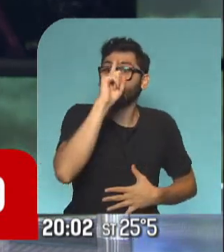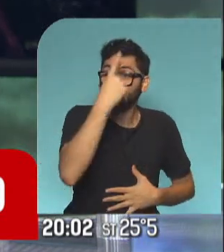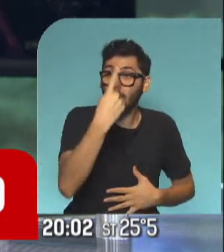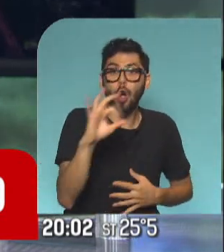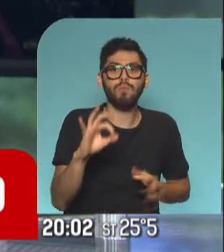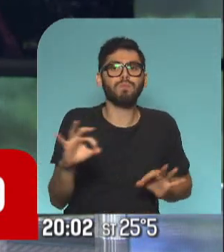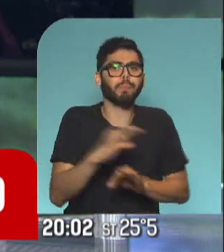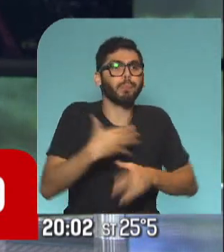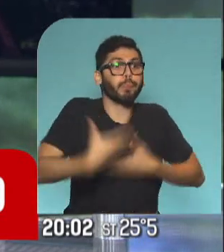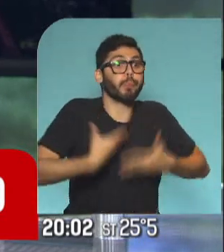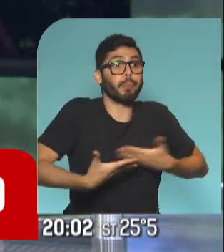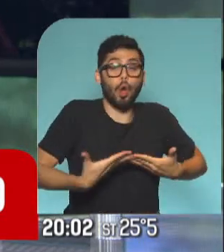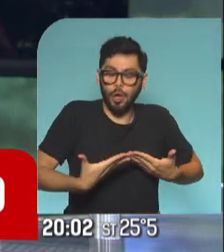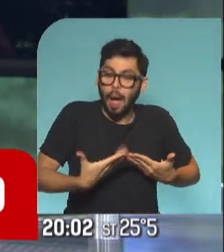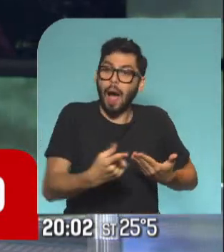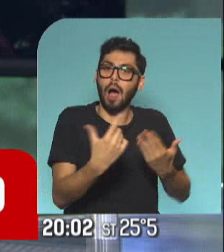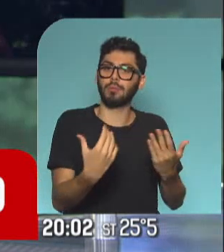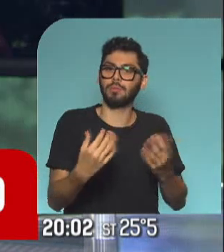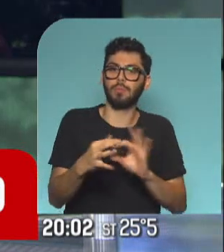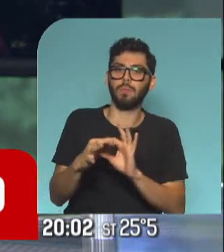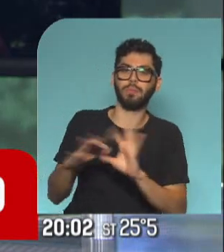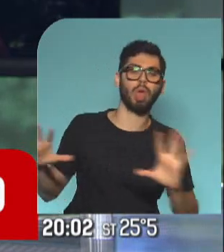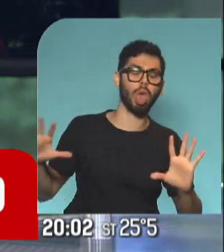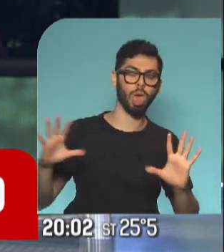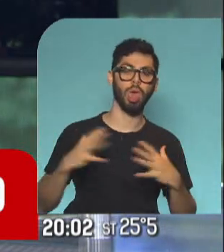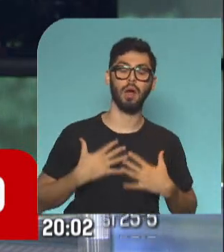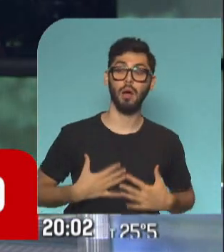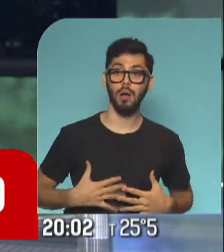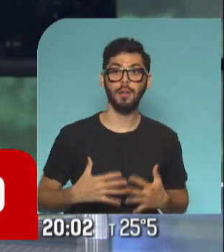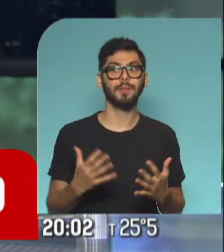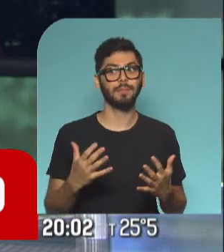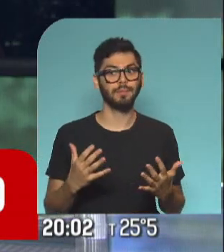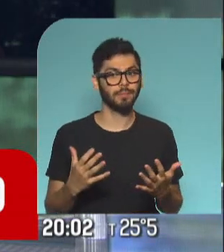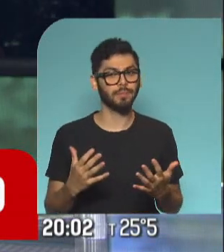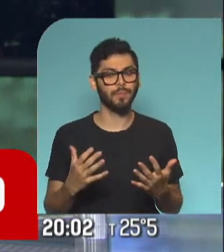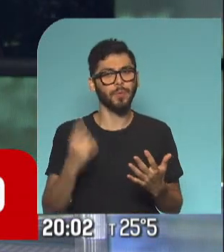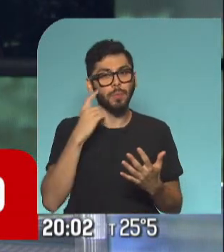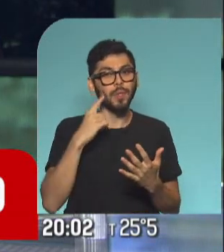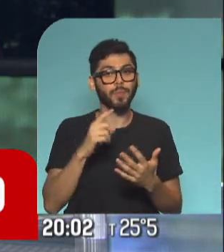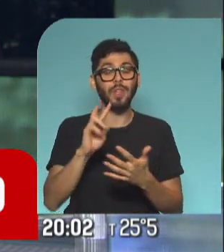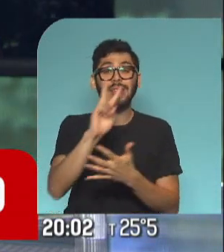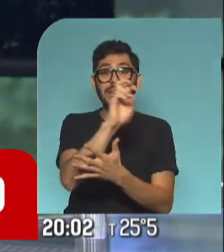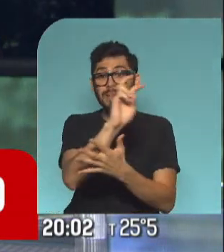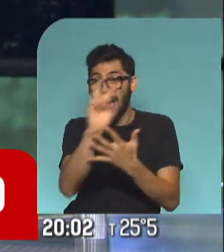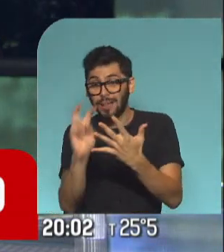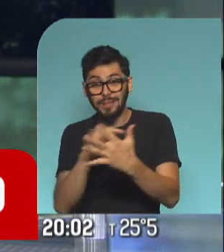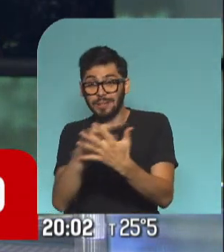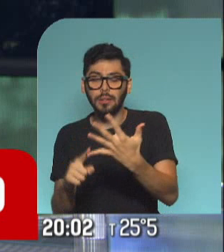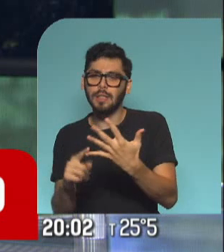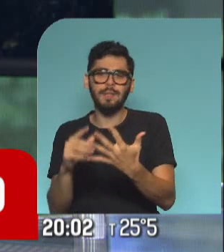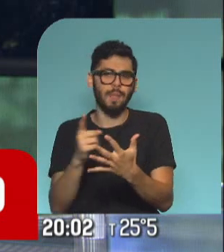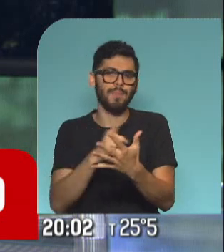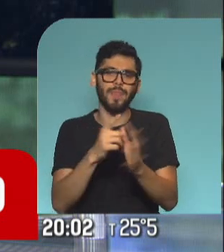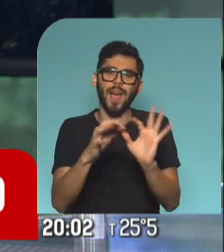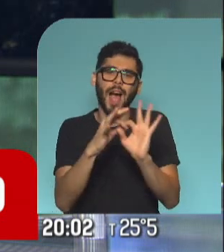entonces yo creo que los cinco ejes que estamos abordando en este caso tienen mucha interrelación entre sí y